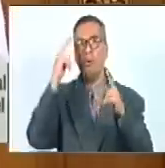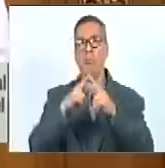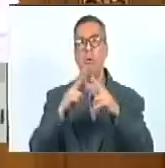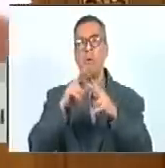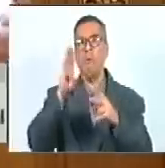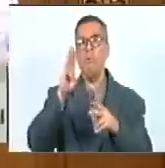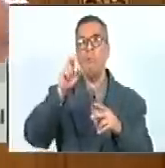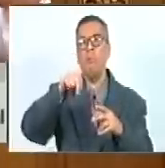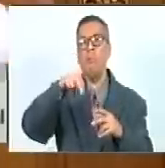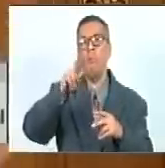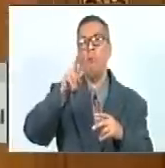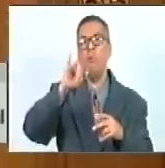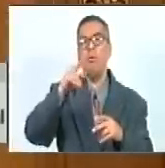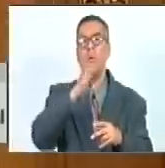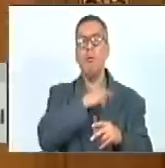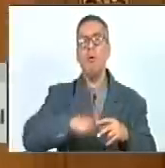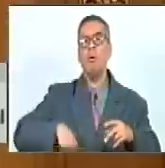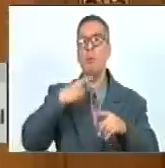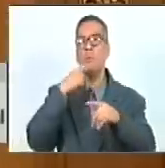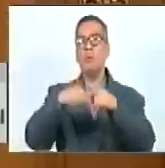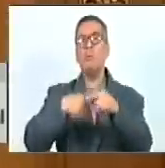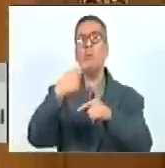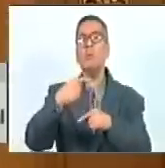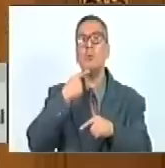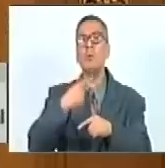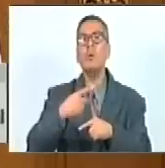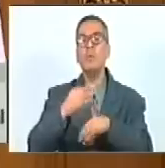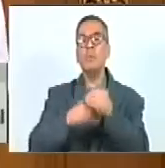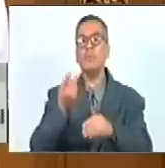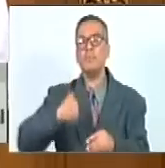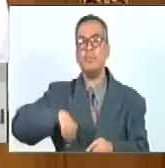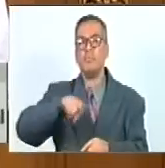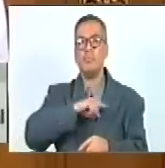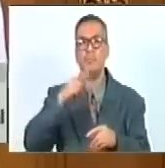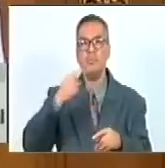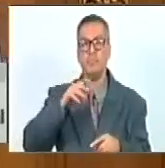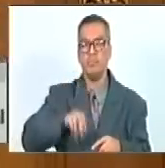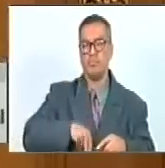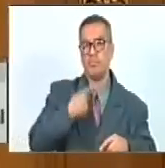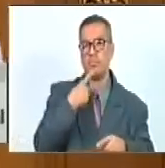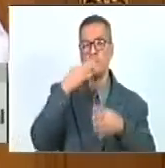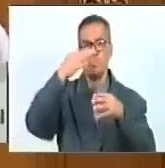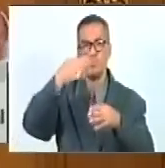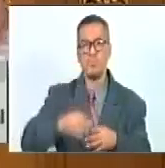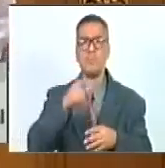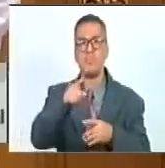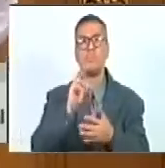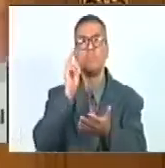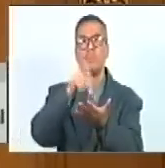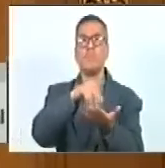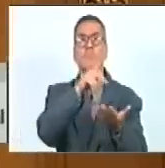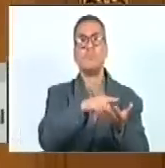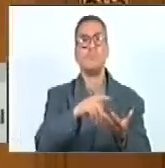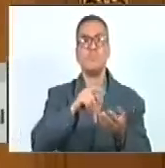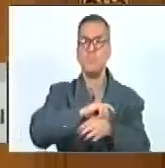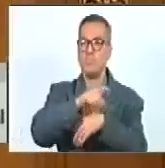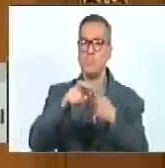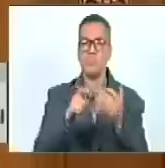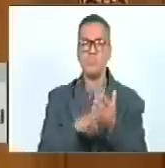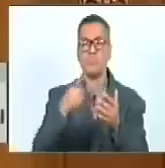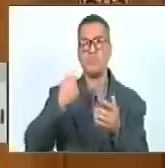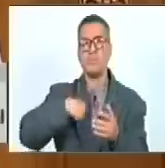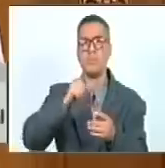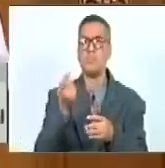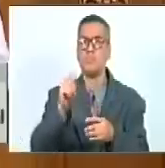Banavi, pero el presidente fue aún más allá. Dijo, ¿cómo nosotros podemos garantizar que la participación sea plena y